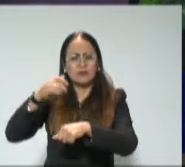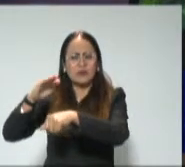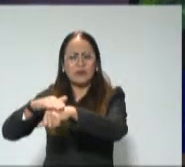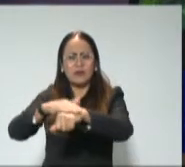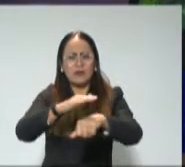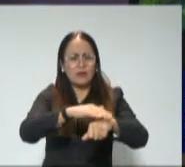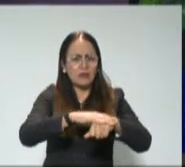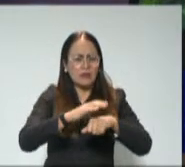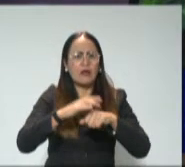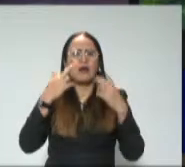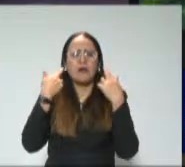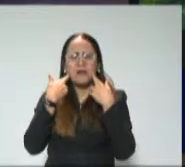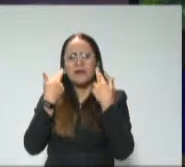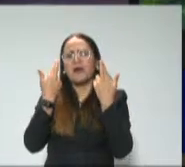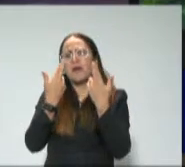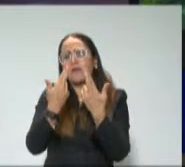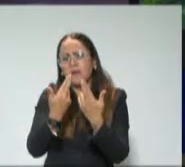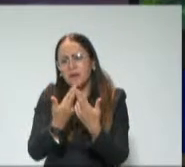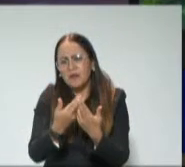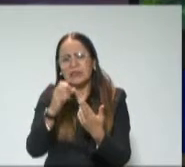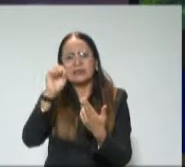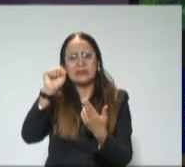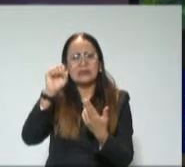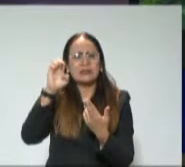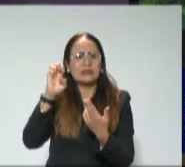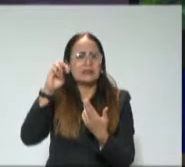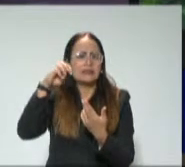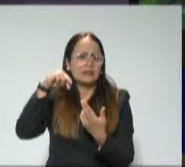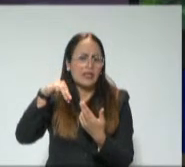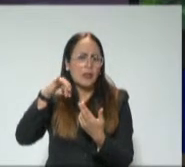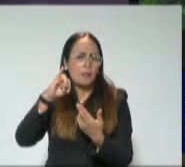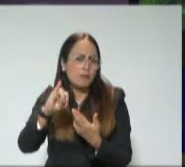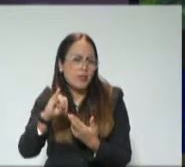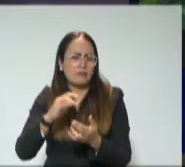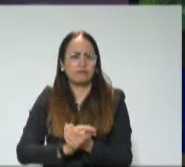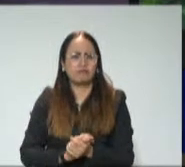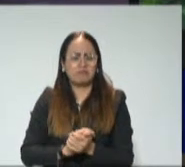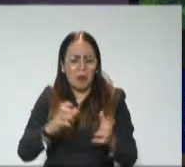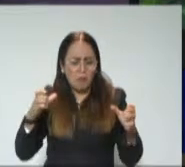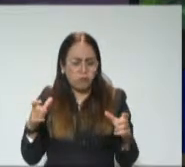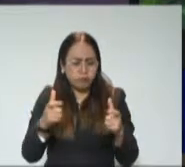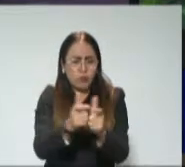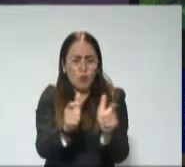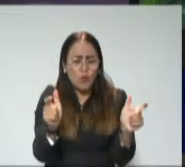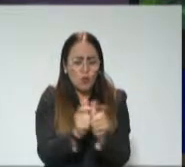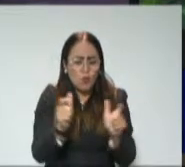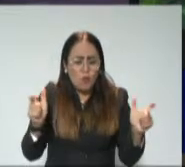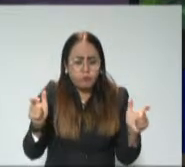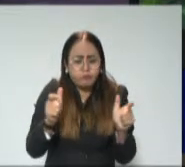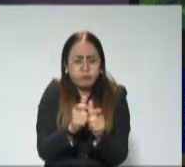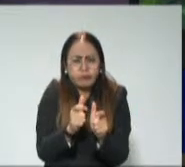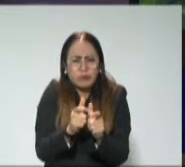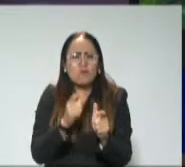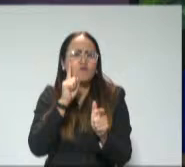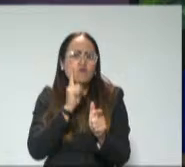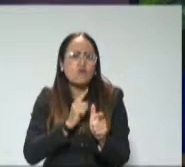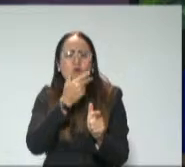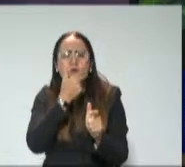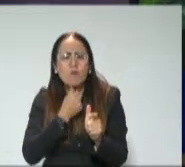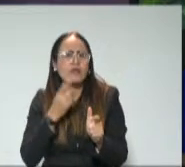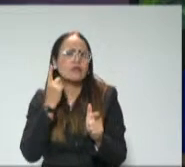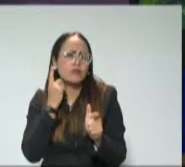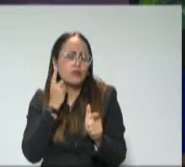sesiones semipresenciales es decir una parte mínima de diputadas y diputados está